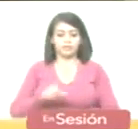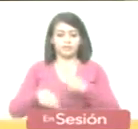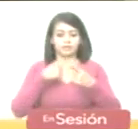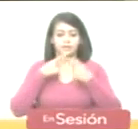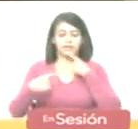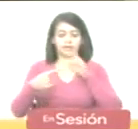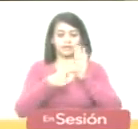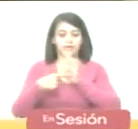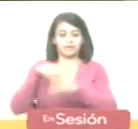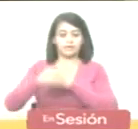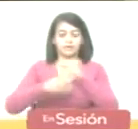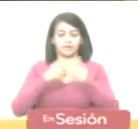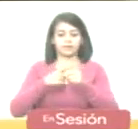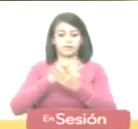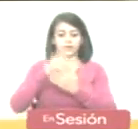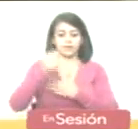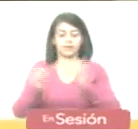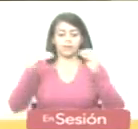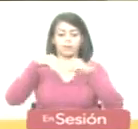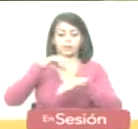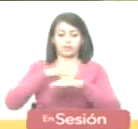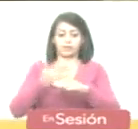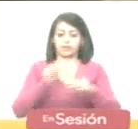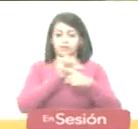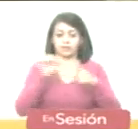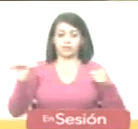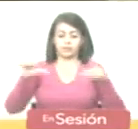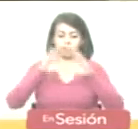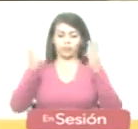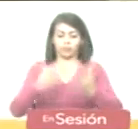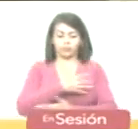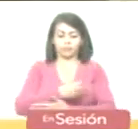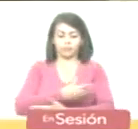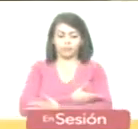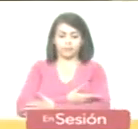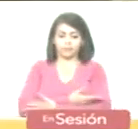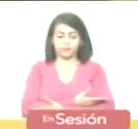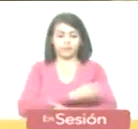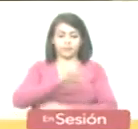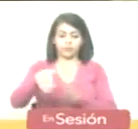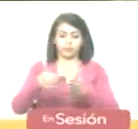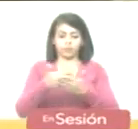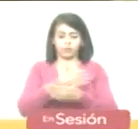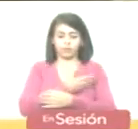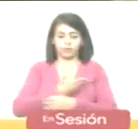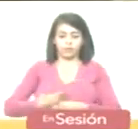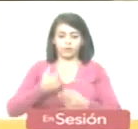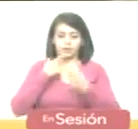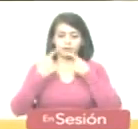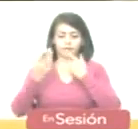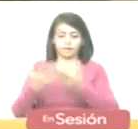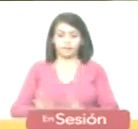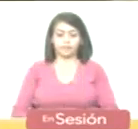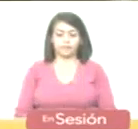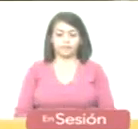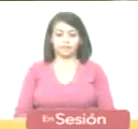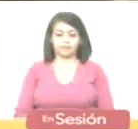número 6, proyecto de acuerdo por la Semana Mundial de la Lactancia Materna. Es todo de la propuesta, señor presidente.